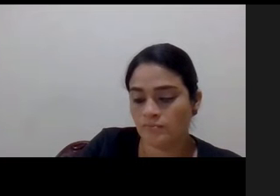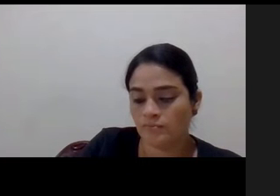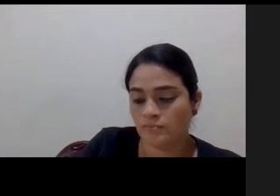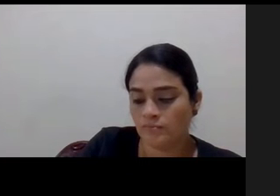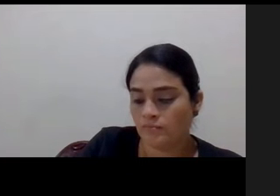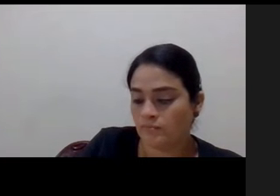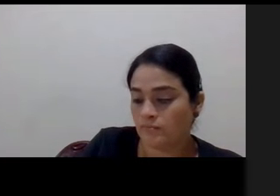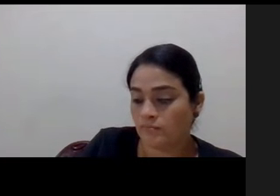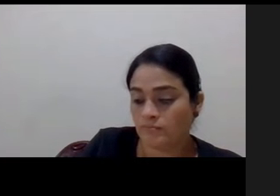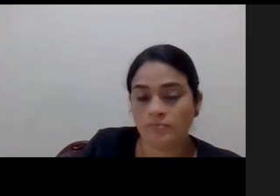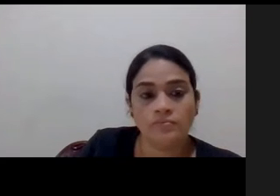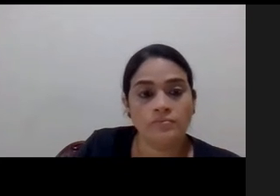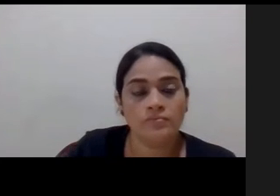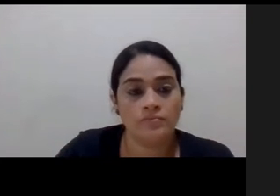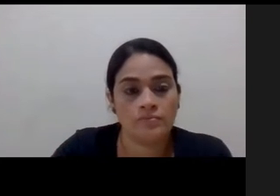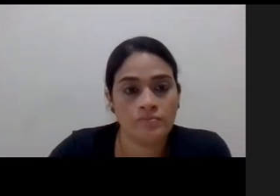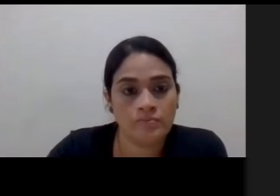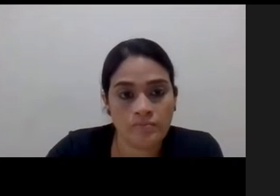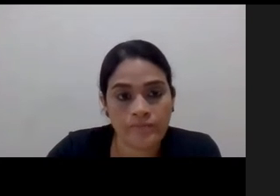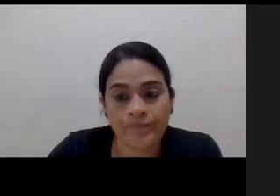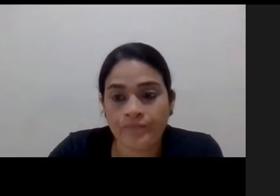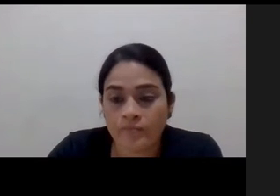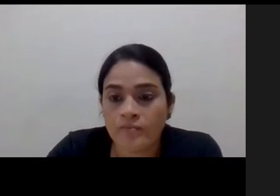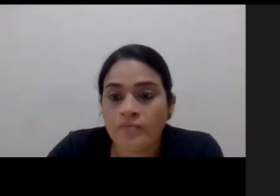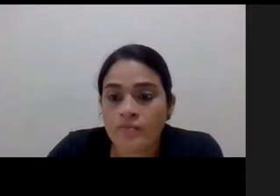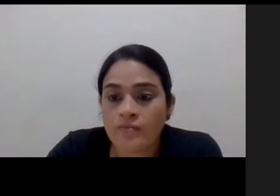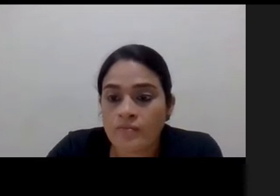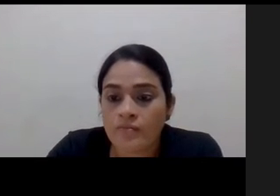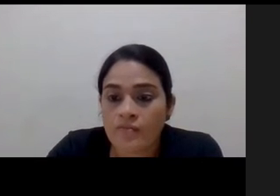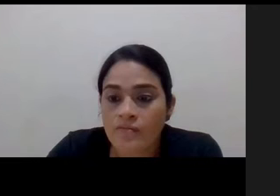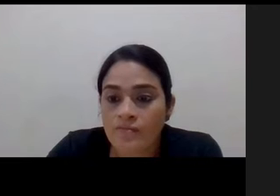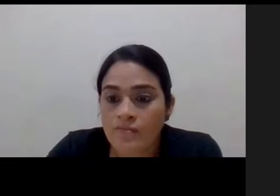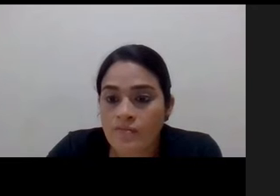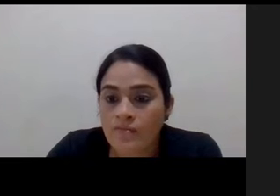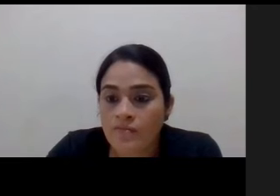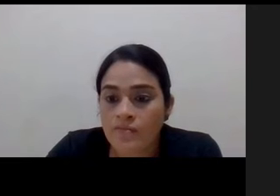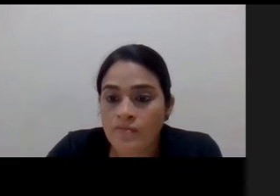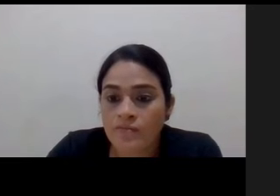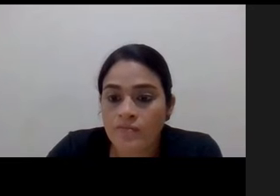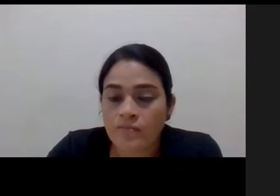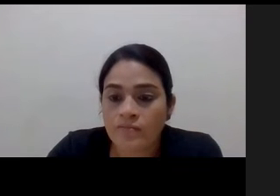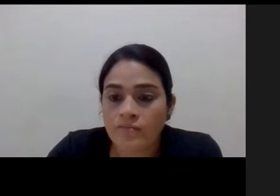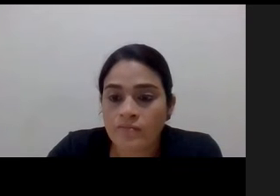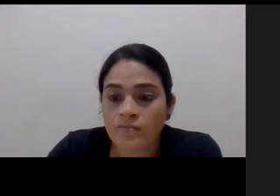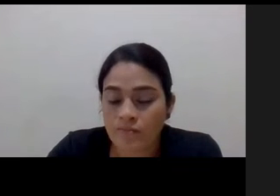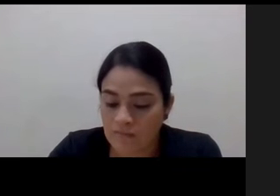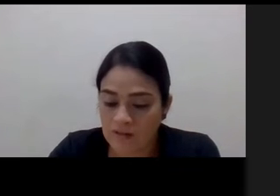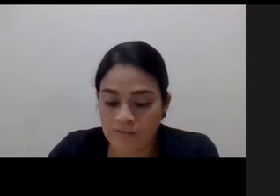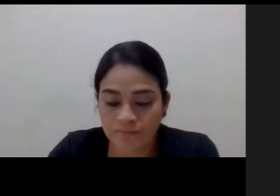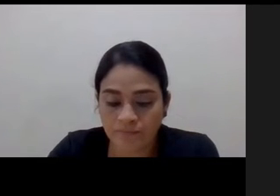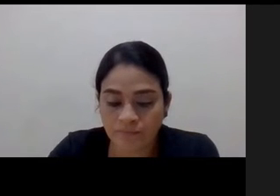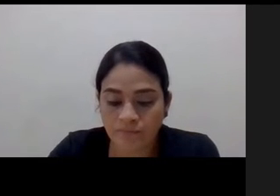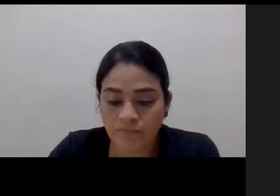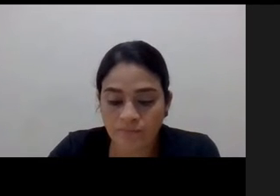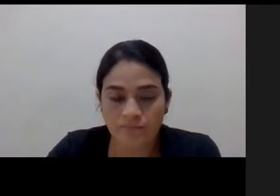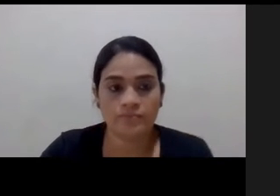cursos que han trabajado en otras ocasiones. Sí, ya les voy a pasar. Yo tengo, por eso no